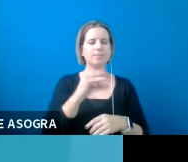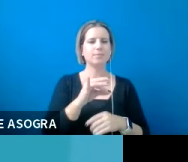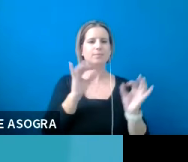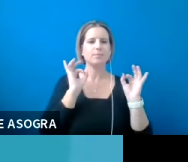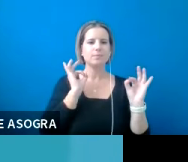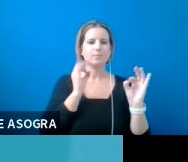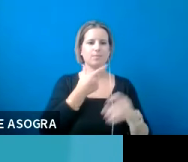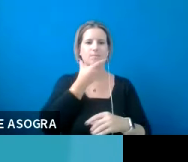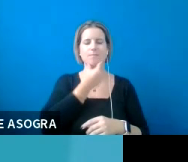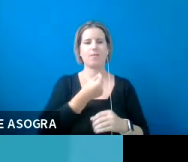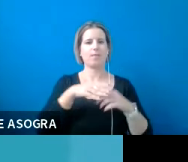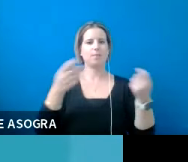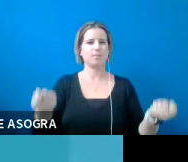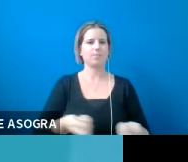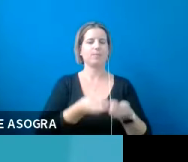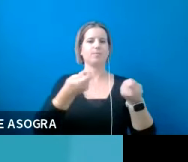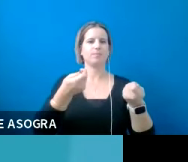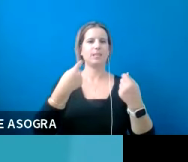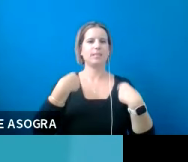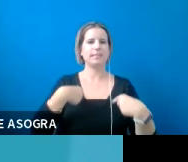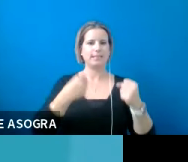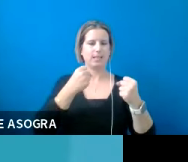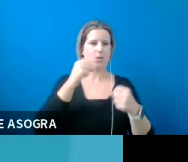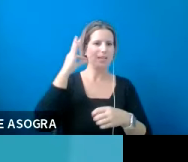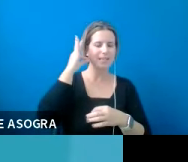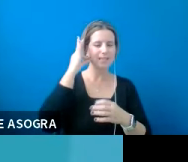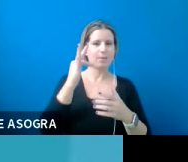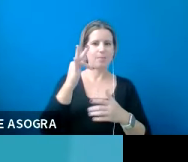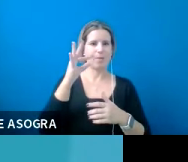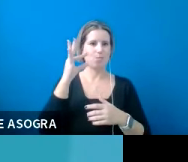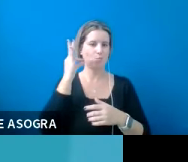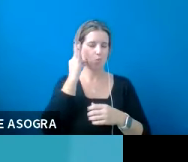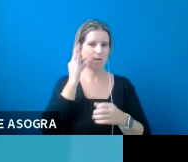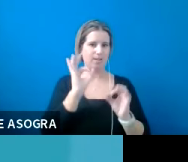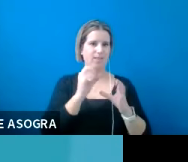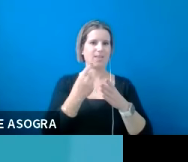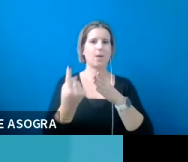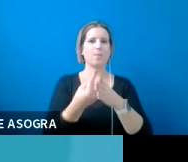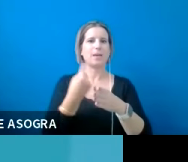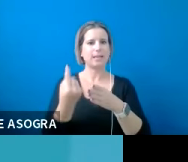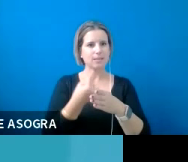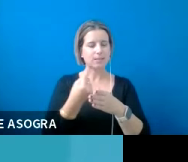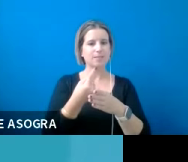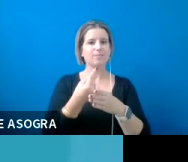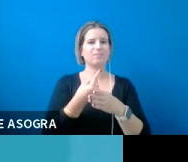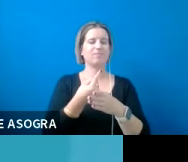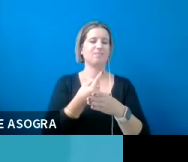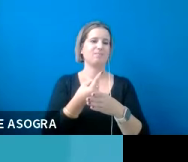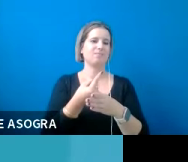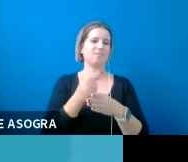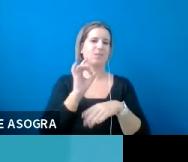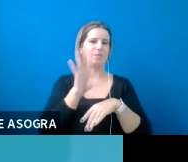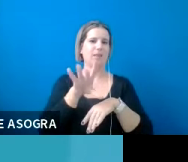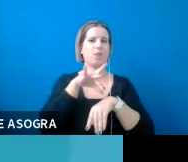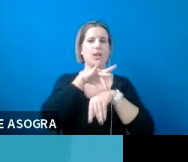facilitar esa promoción de la salud en niñas y en mujeres en el espectro del autismo y os comparto la guía de